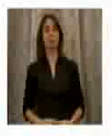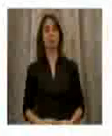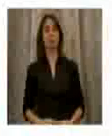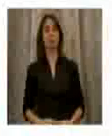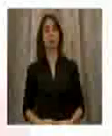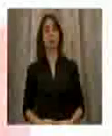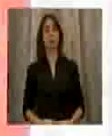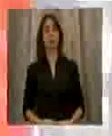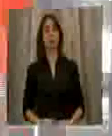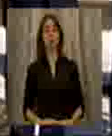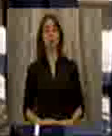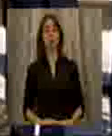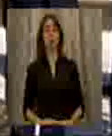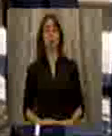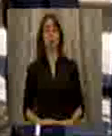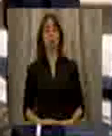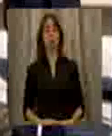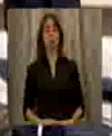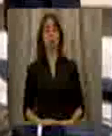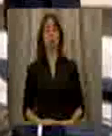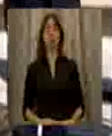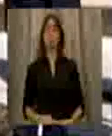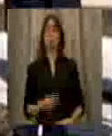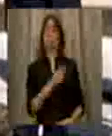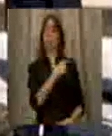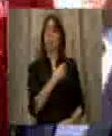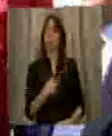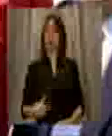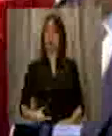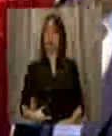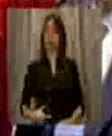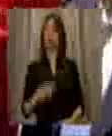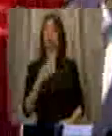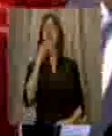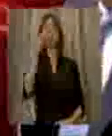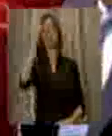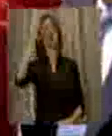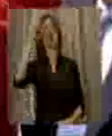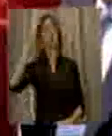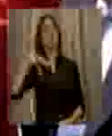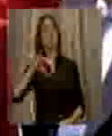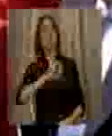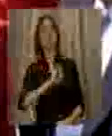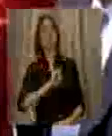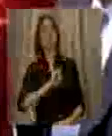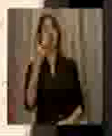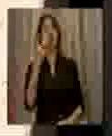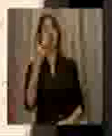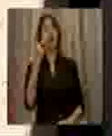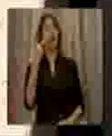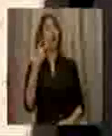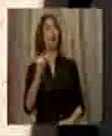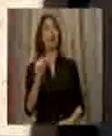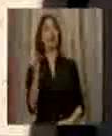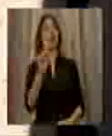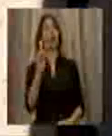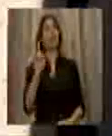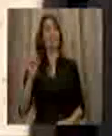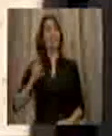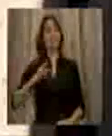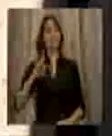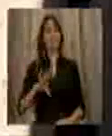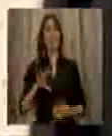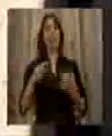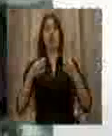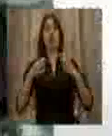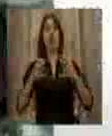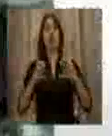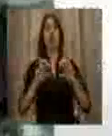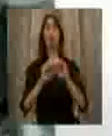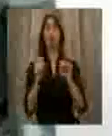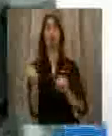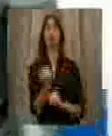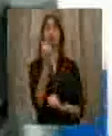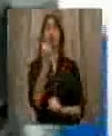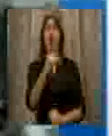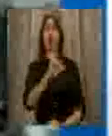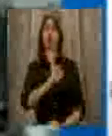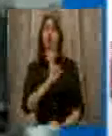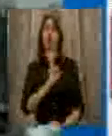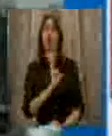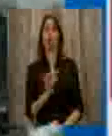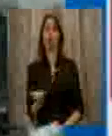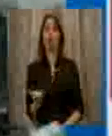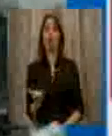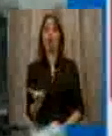Como gobierno no perdemos de vista que Santiago no es Chile. estas oportunidades no pueden estar solo en la